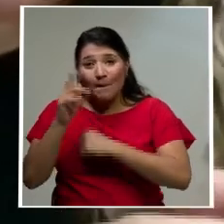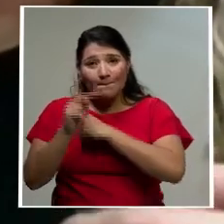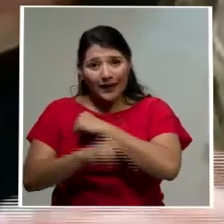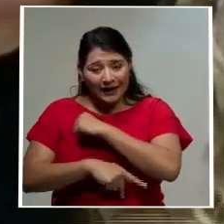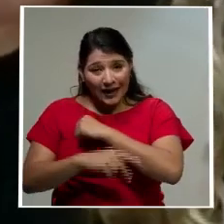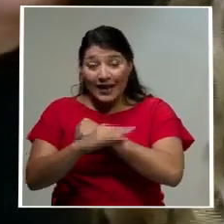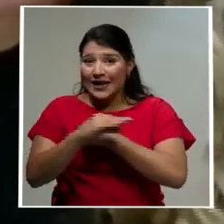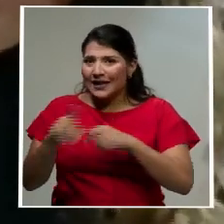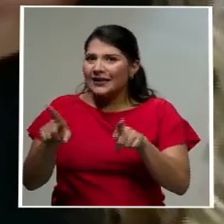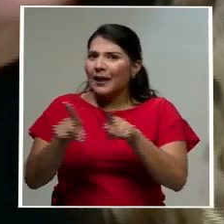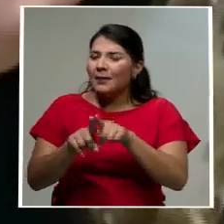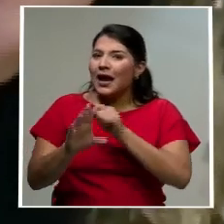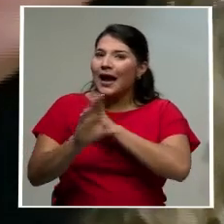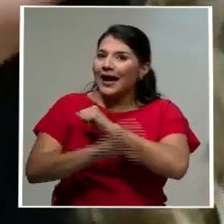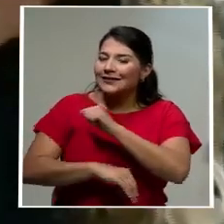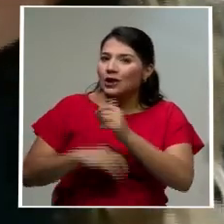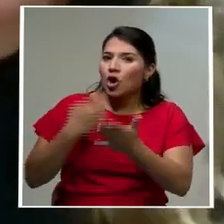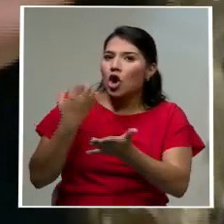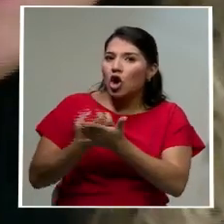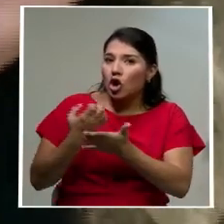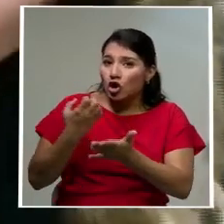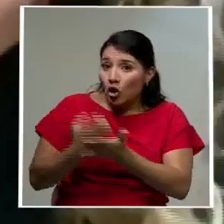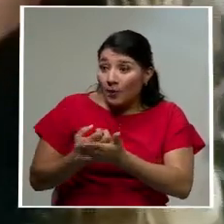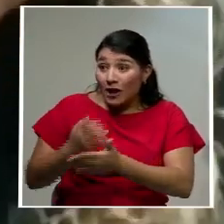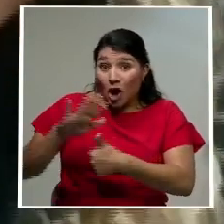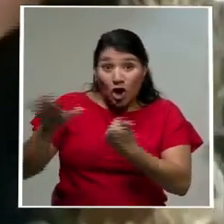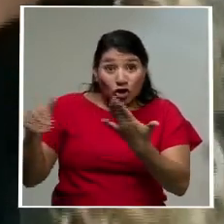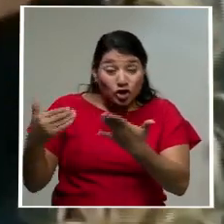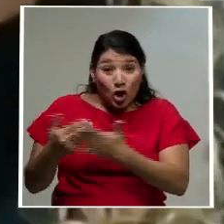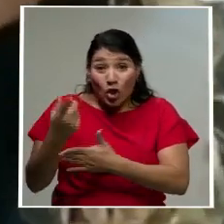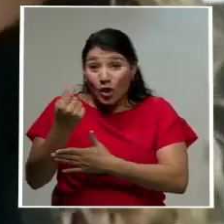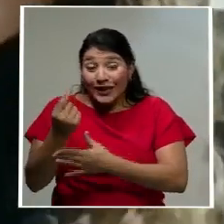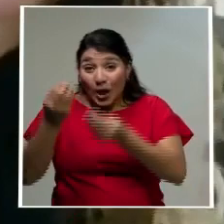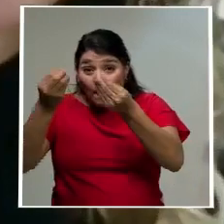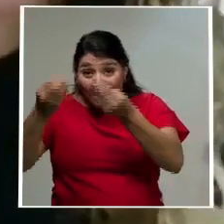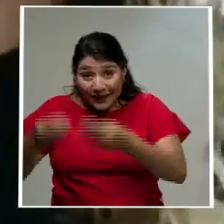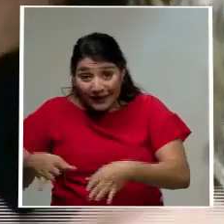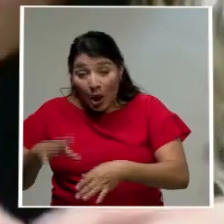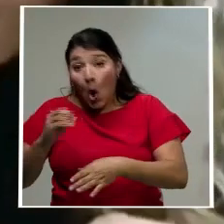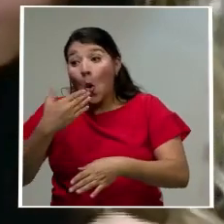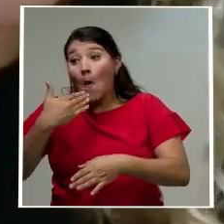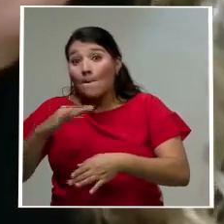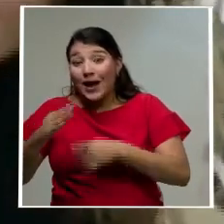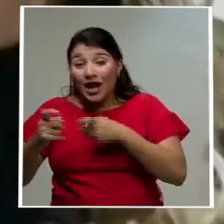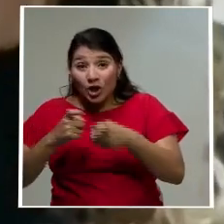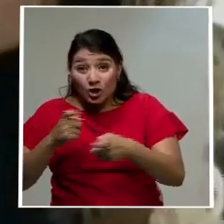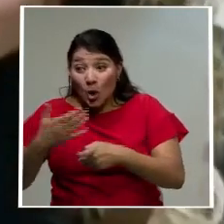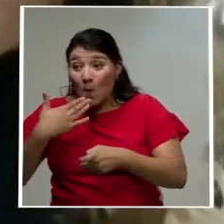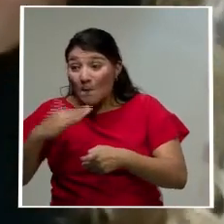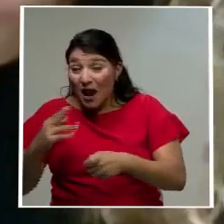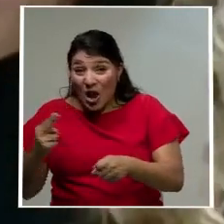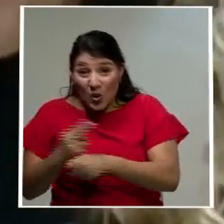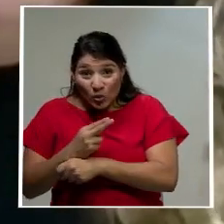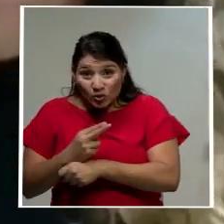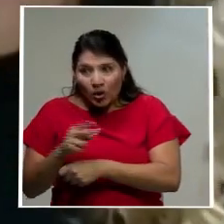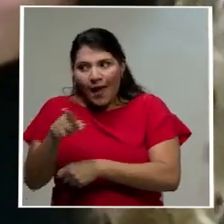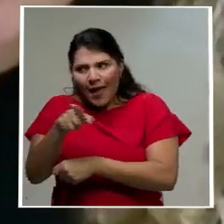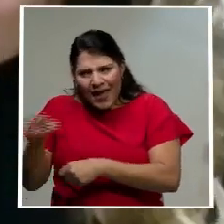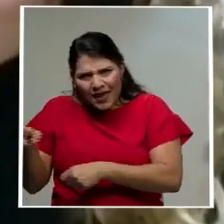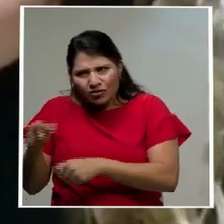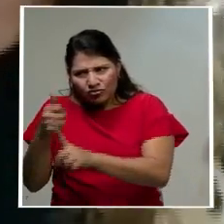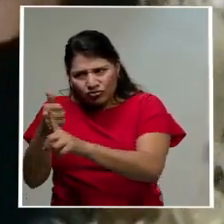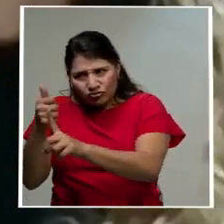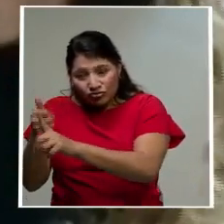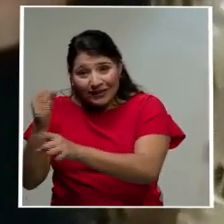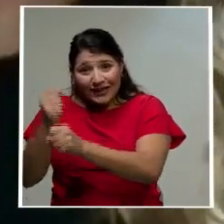sanción económica de resarcirle al país esas erogaciones, esos despilfarros de dinero tiene que empezar a